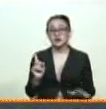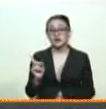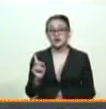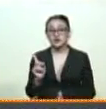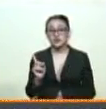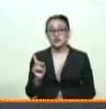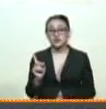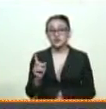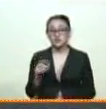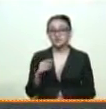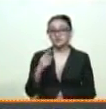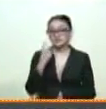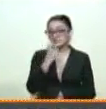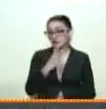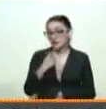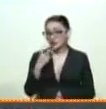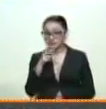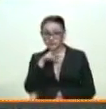lenguaje,